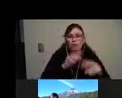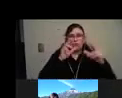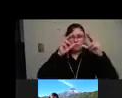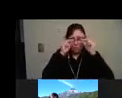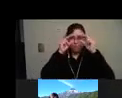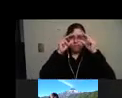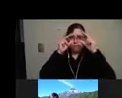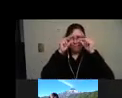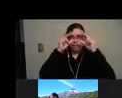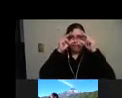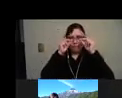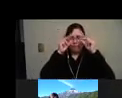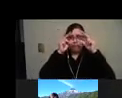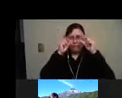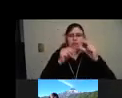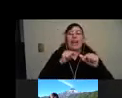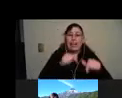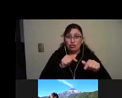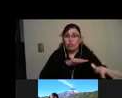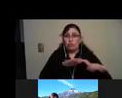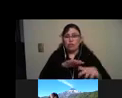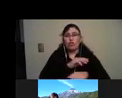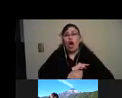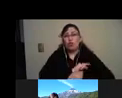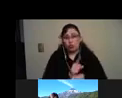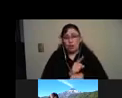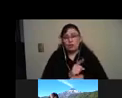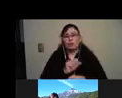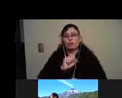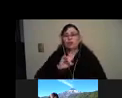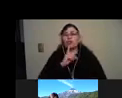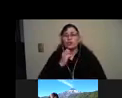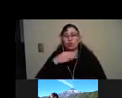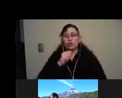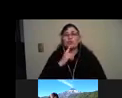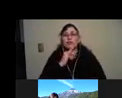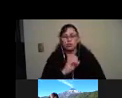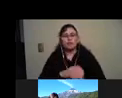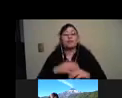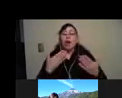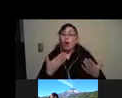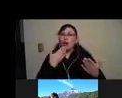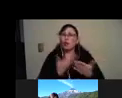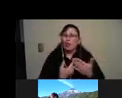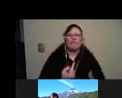todos tenemos, ¿cierto? Ah, y que en definitiva es cuando se ven afectados,